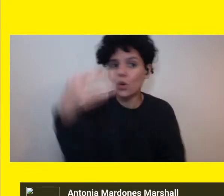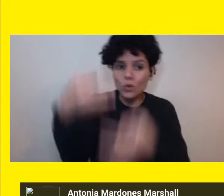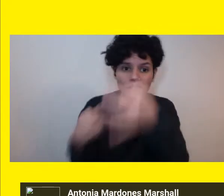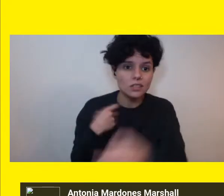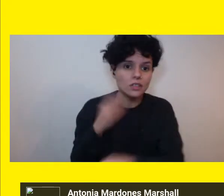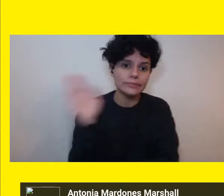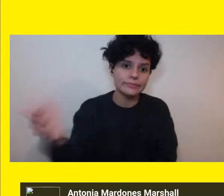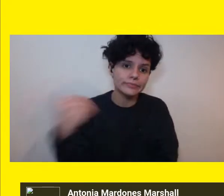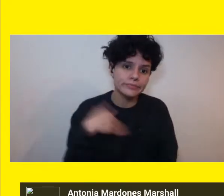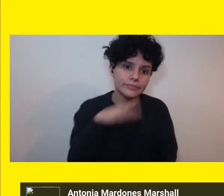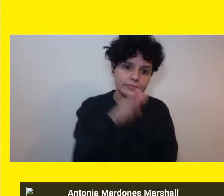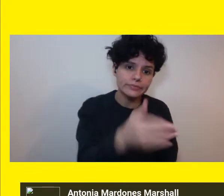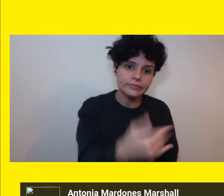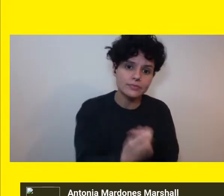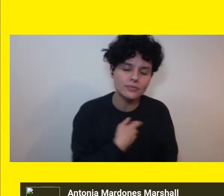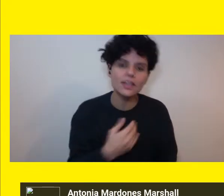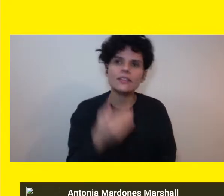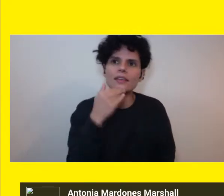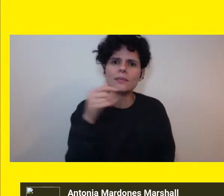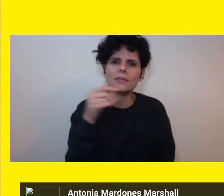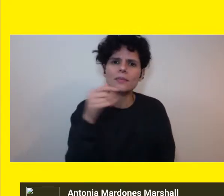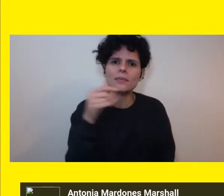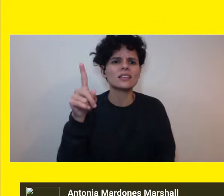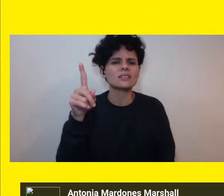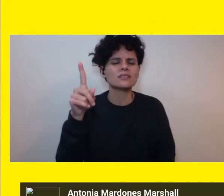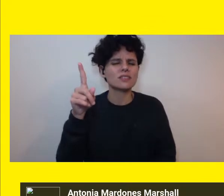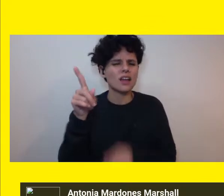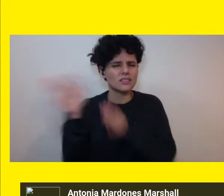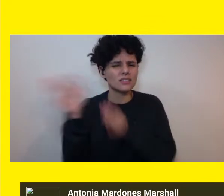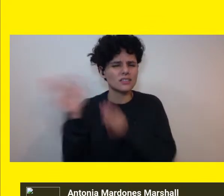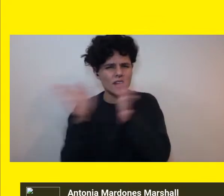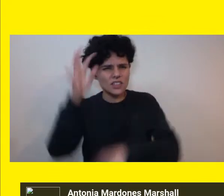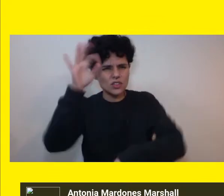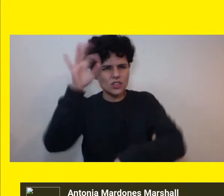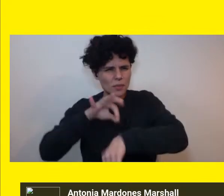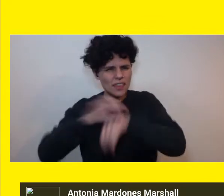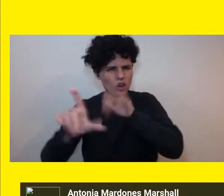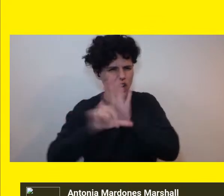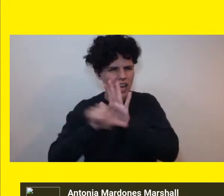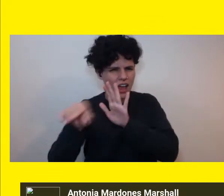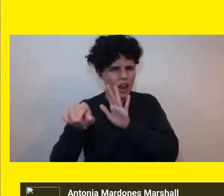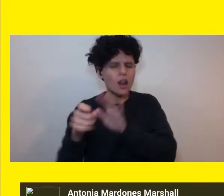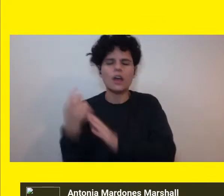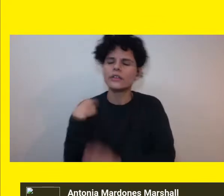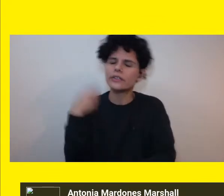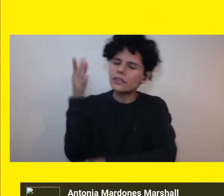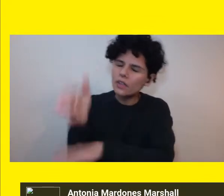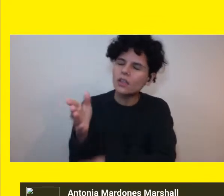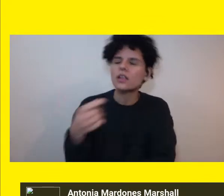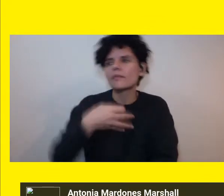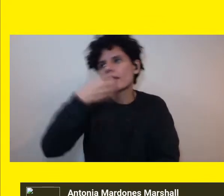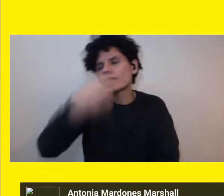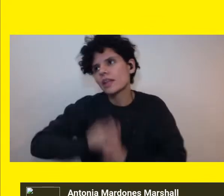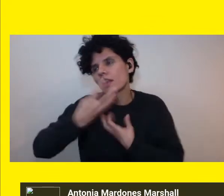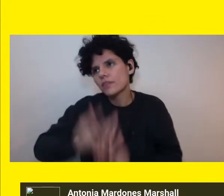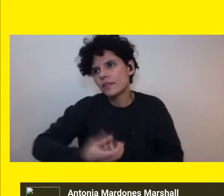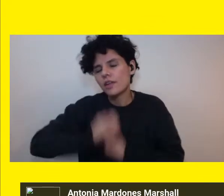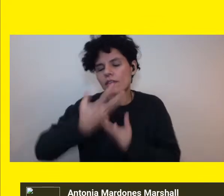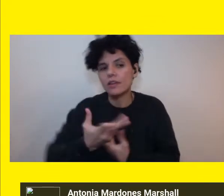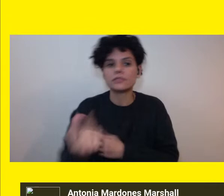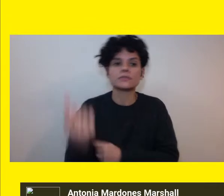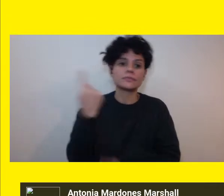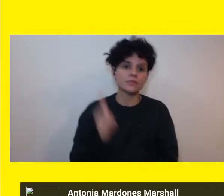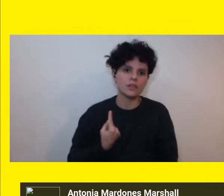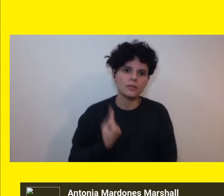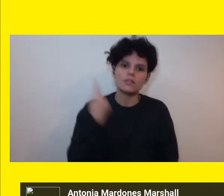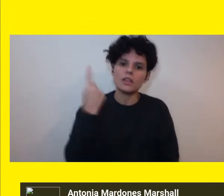en el servicio médico legal y en las mil partes donde uno, porque al final es uno el que tiene que andar probando que uno fue pasado